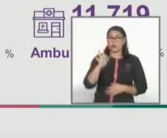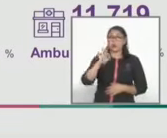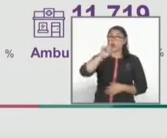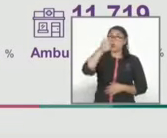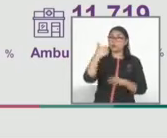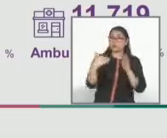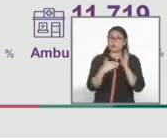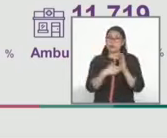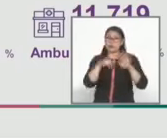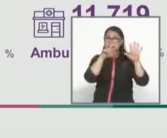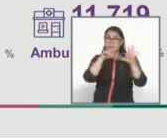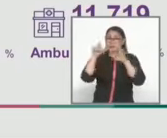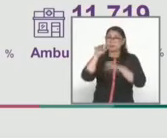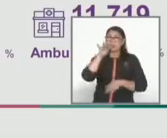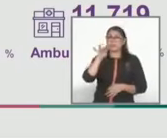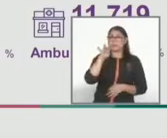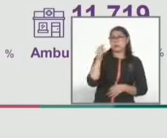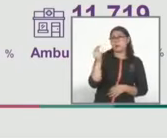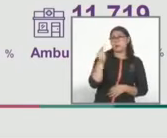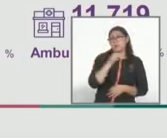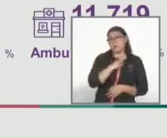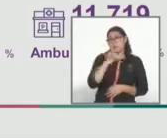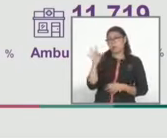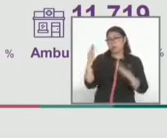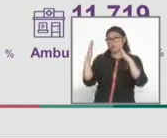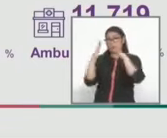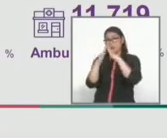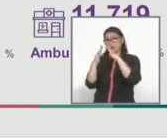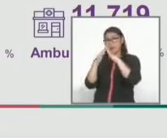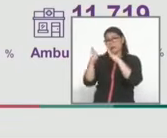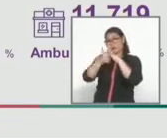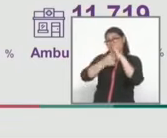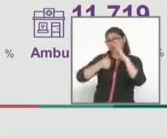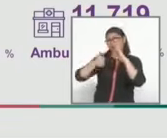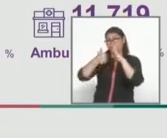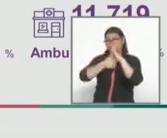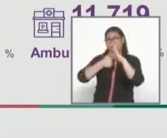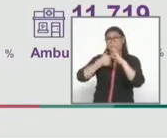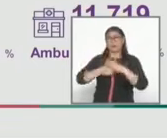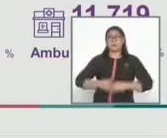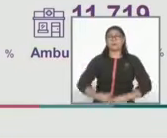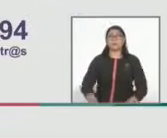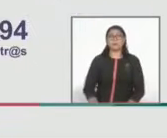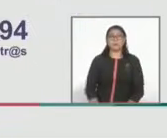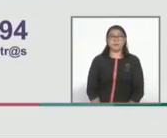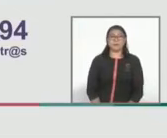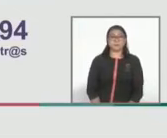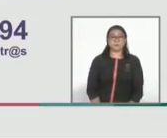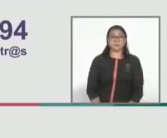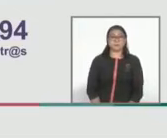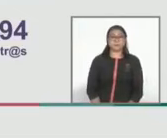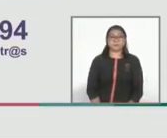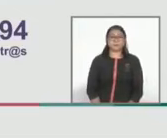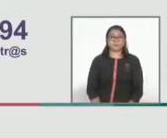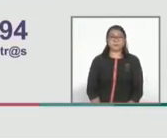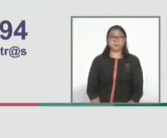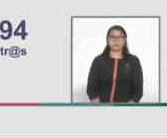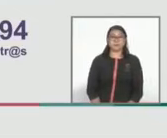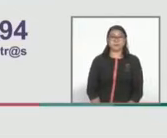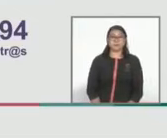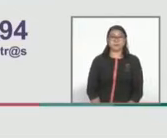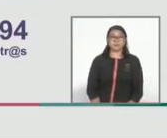decir, 11.719, han sido atendidos de manera ambulatoria. En lo que corresponde a